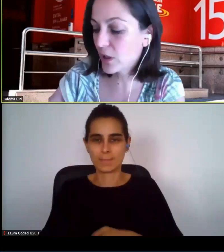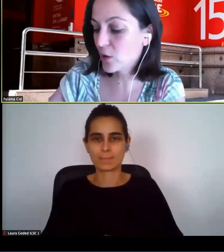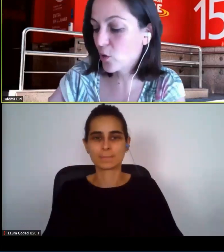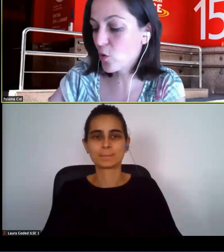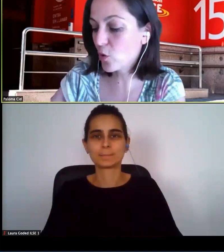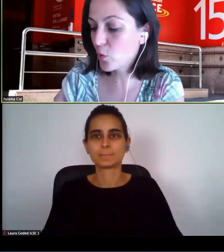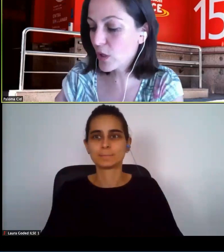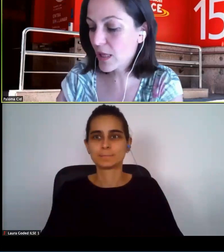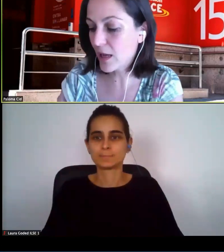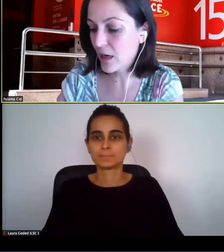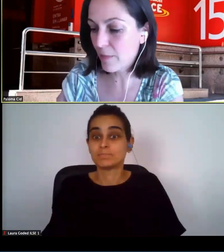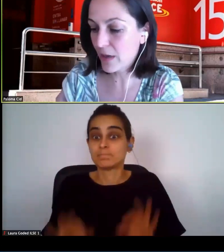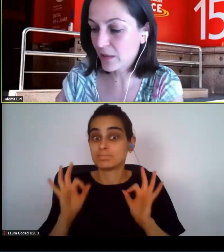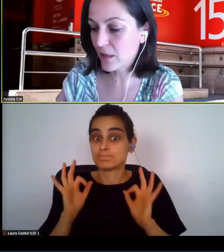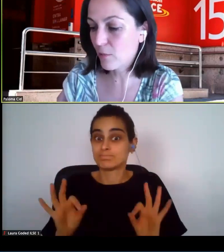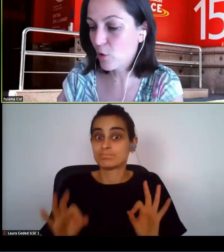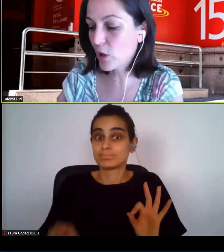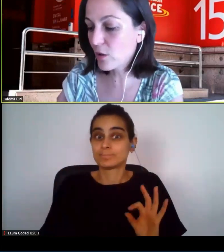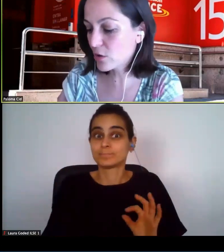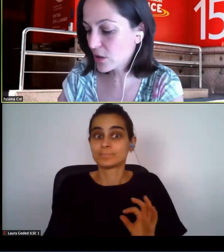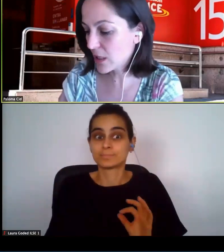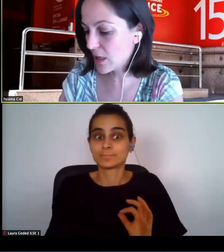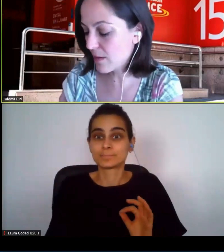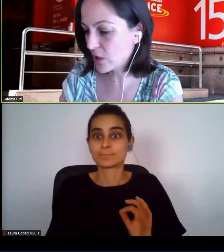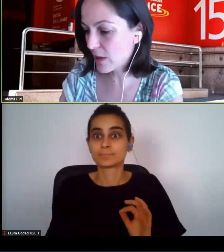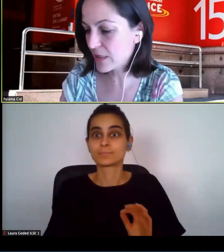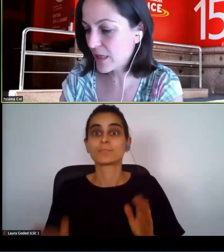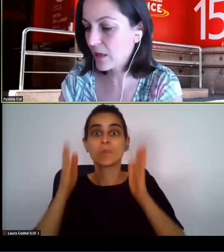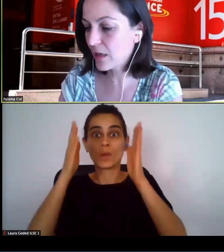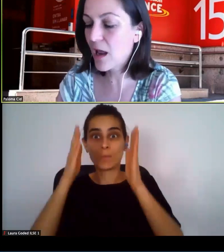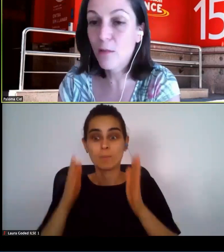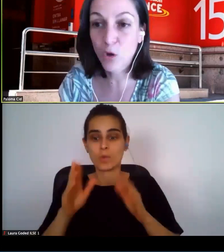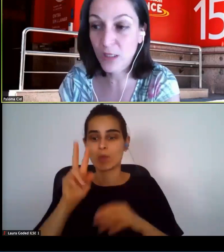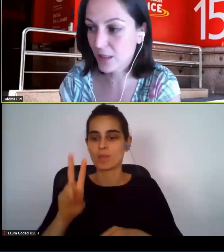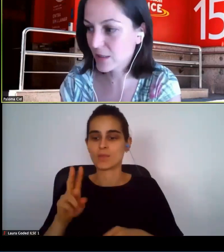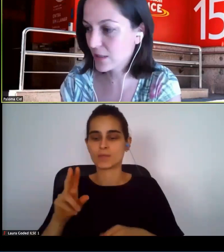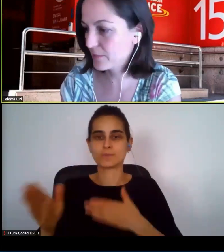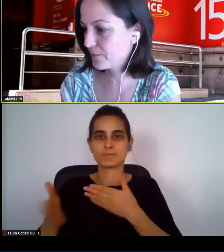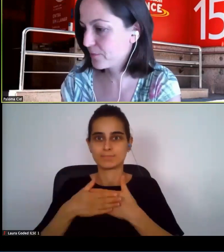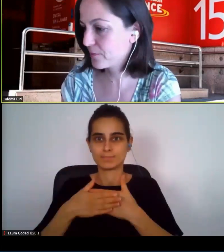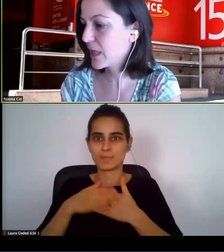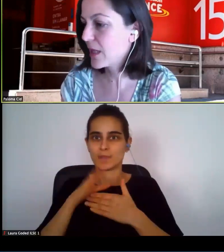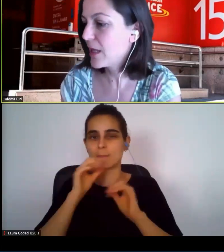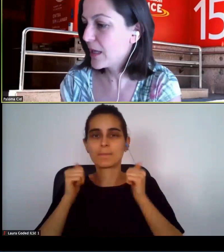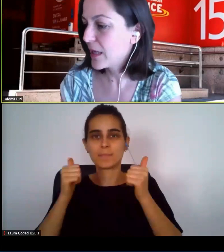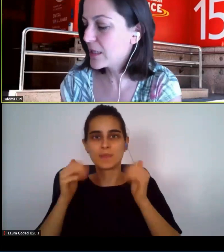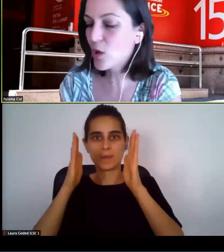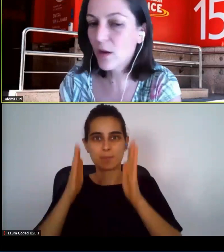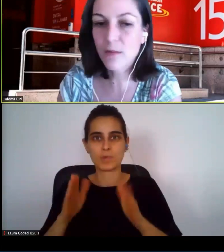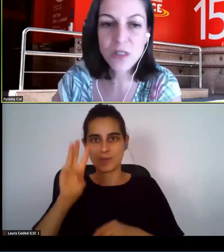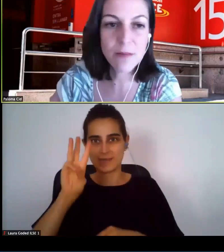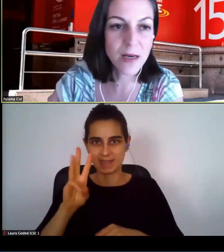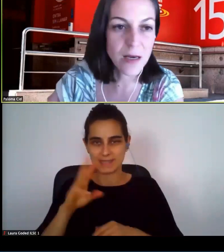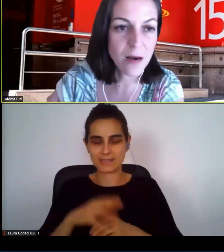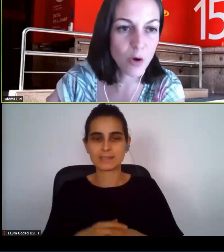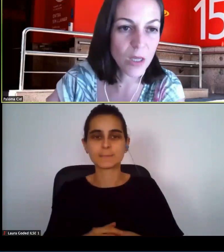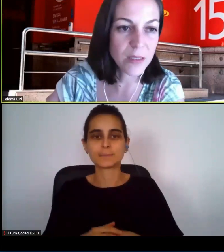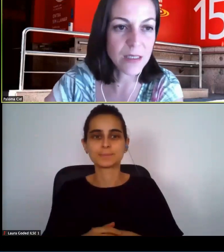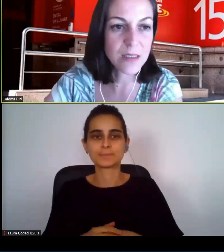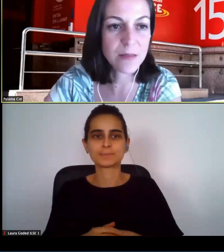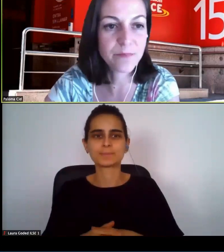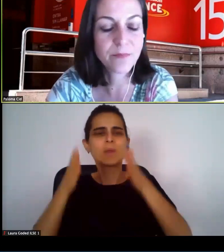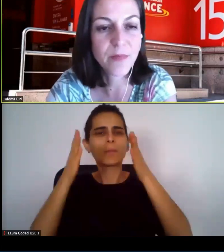Damos, por tanto, concluida la parte del bloque 2 y vamos a pasar al bloque 3. ¿Qué es lo que vamos a ver en el